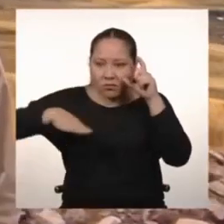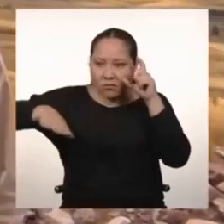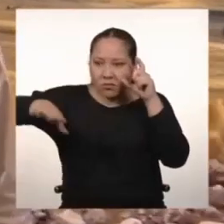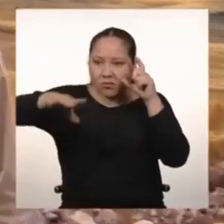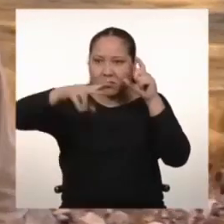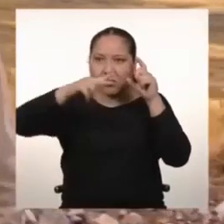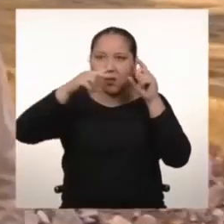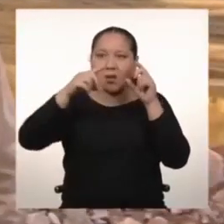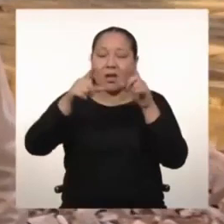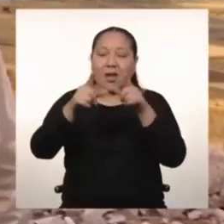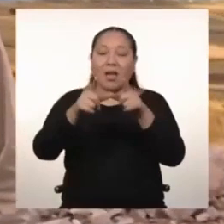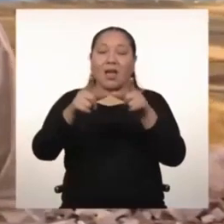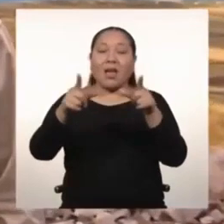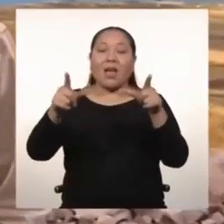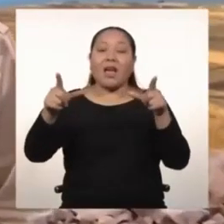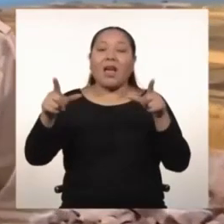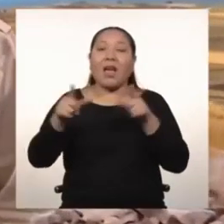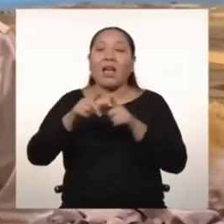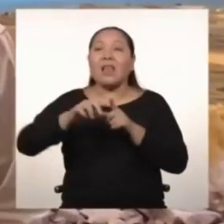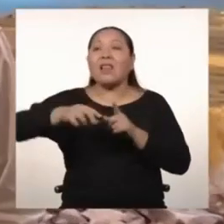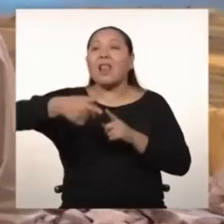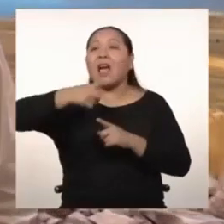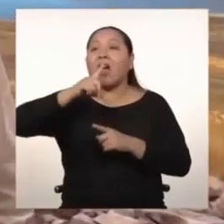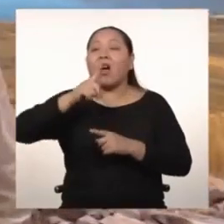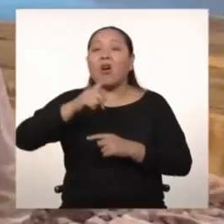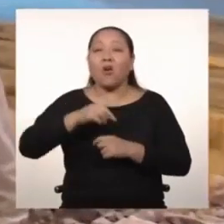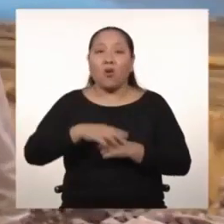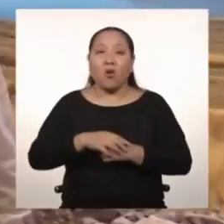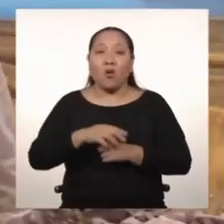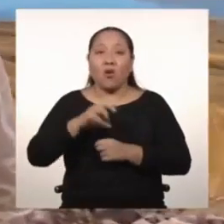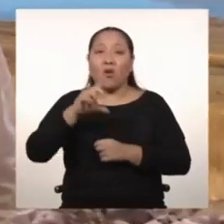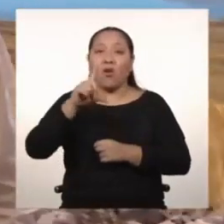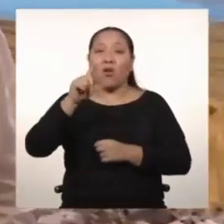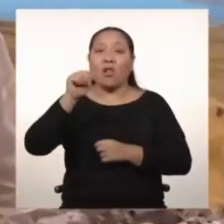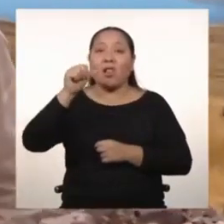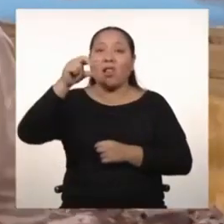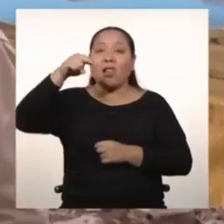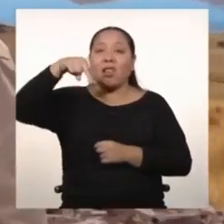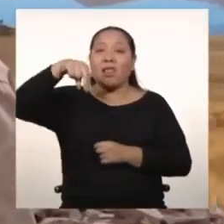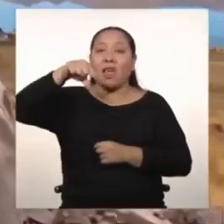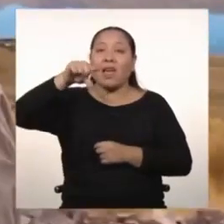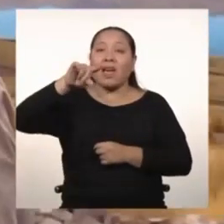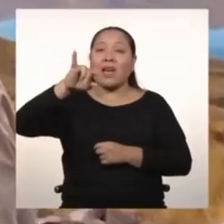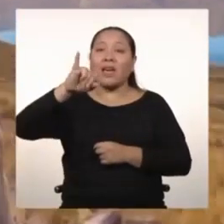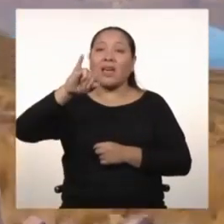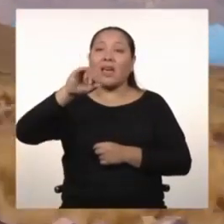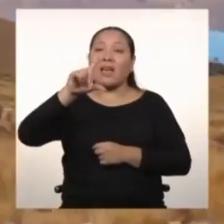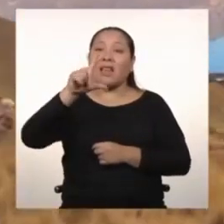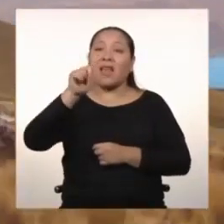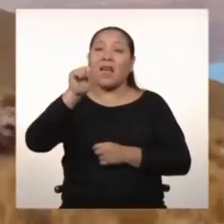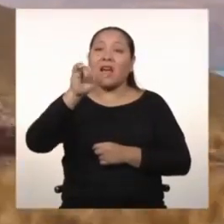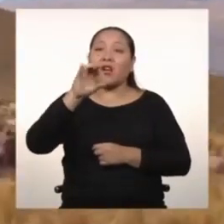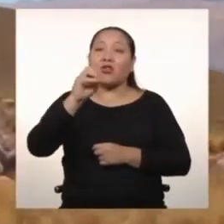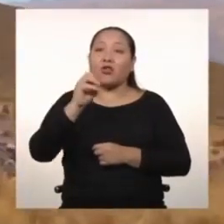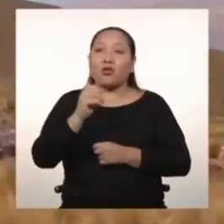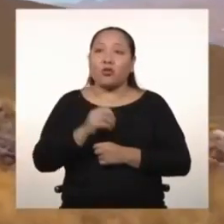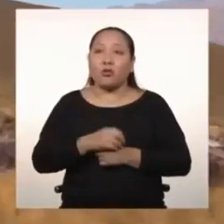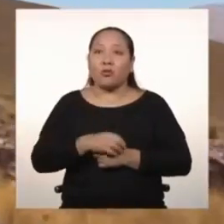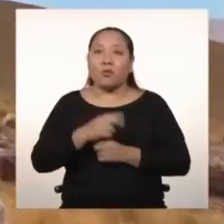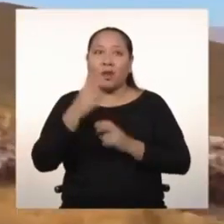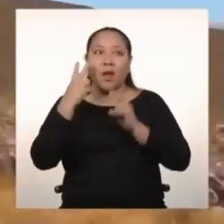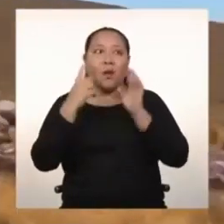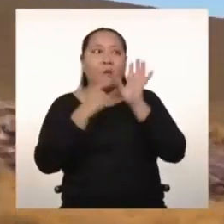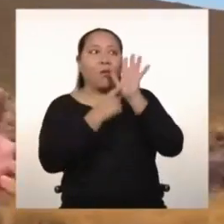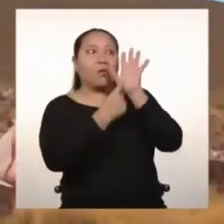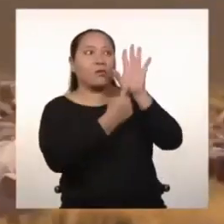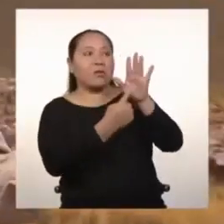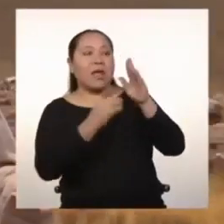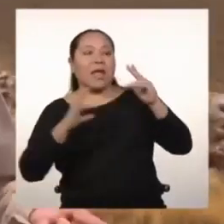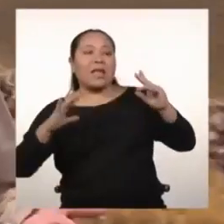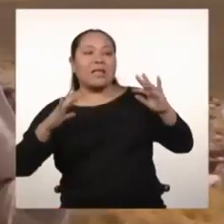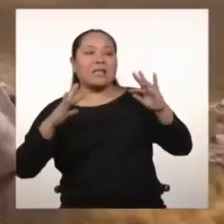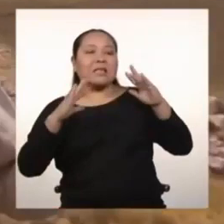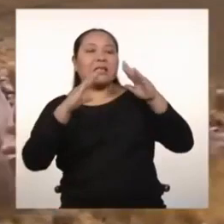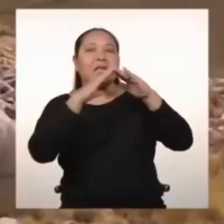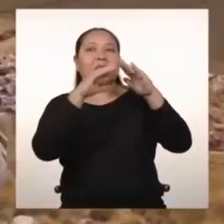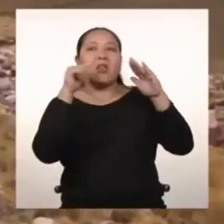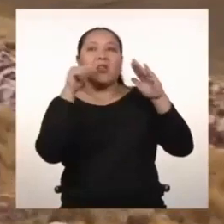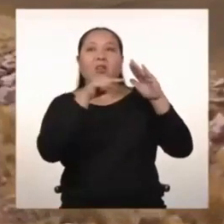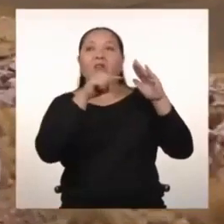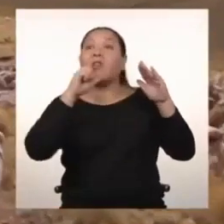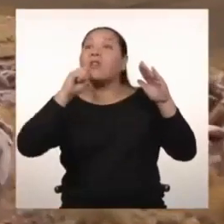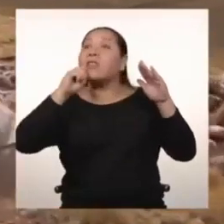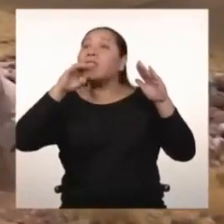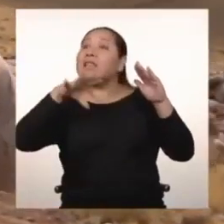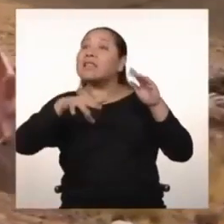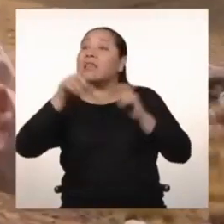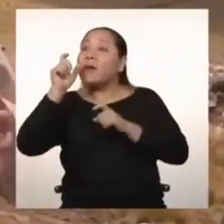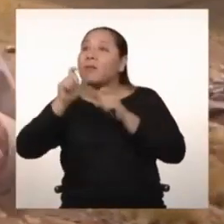lago Languilayo aquí detrás, sino para mostrar el cerro donde dicen los habitantes del Langui